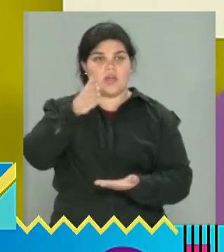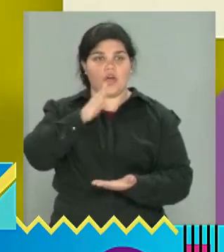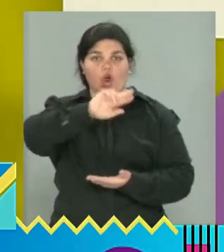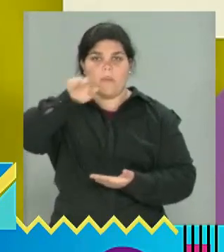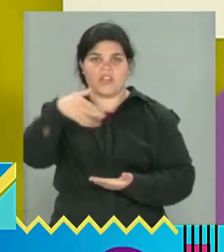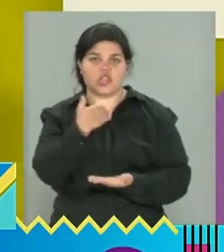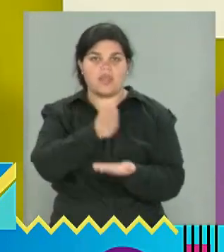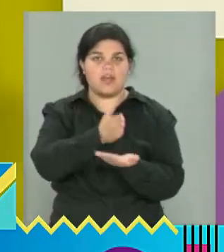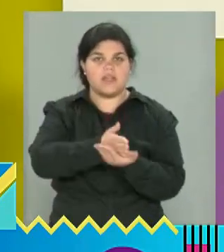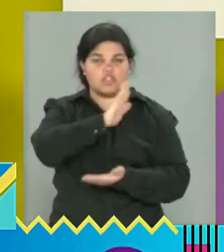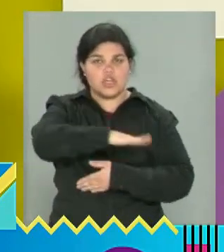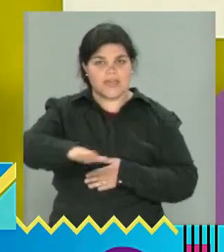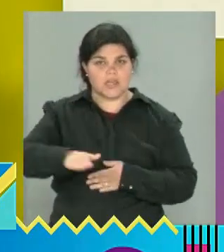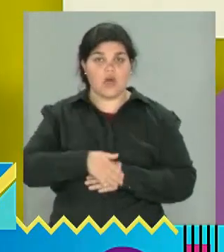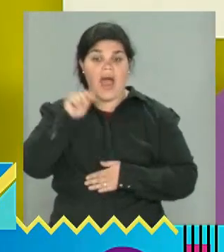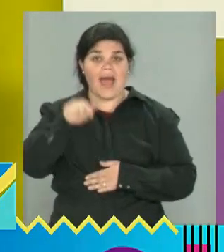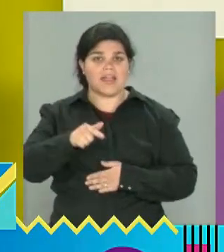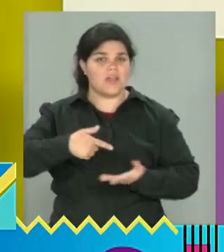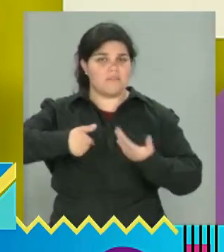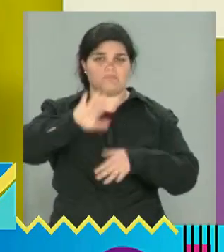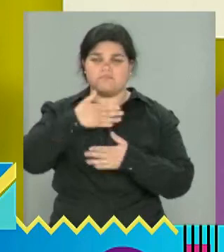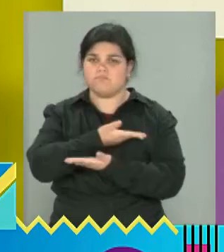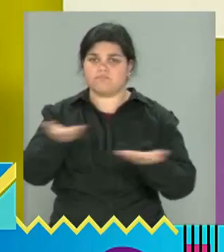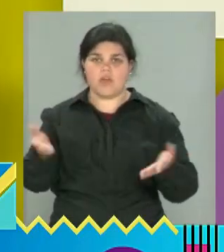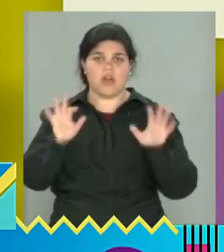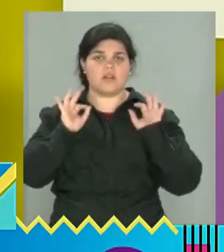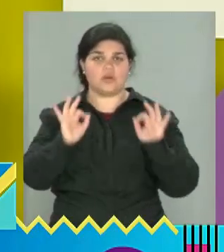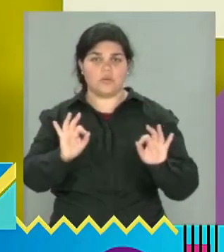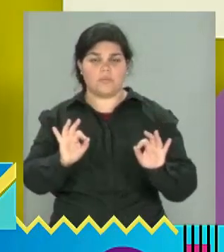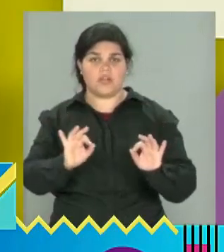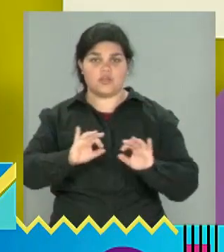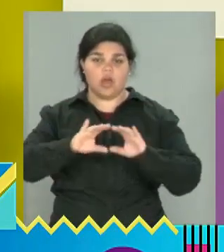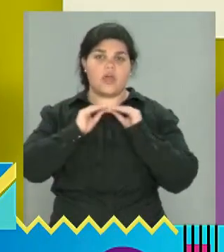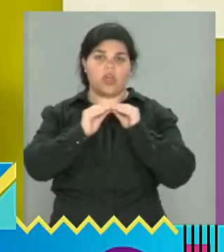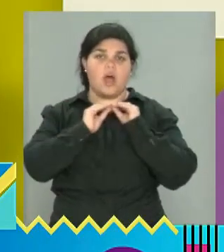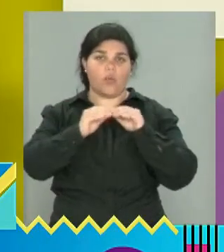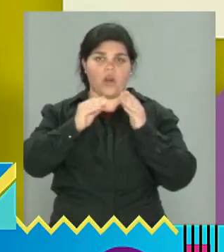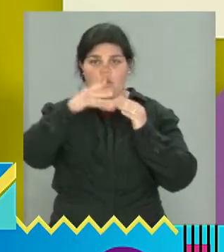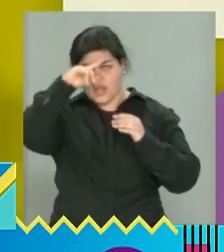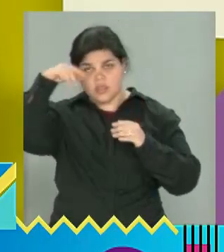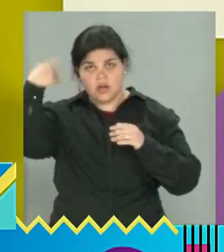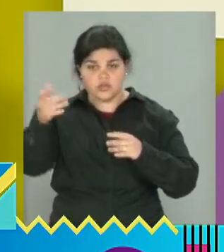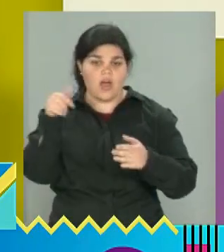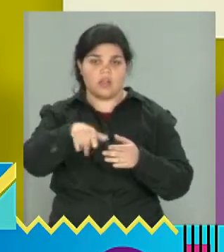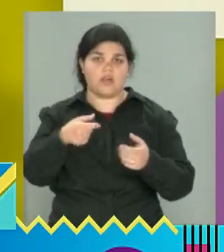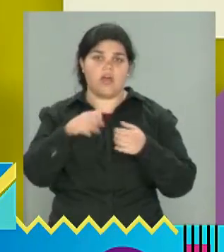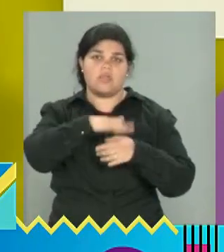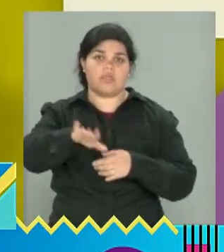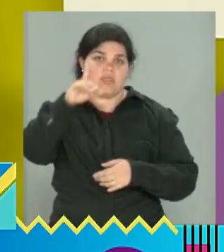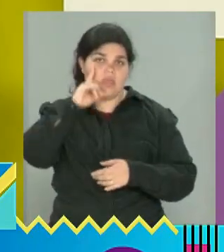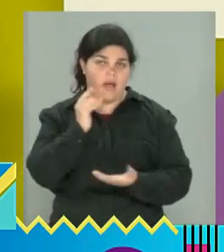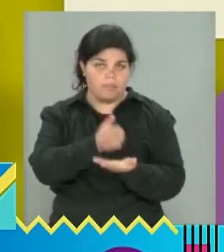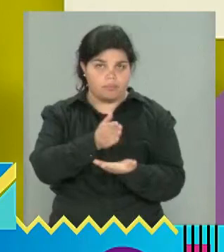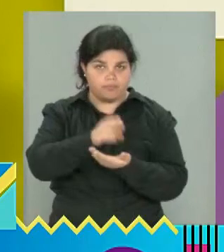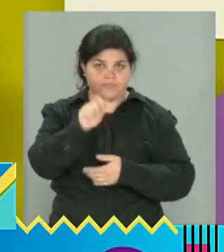en 1989, el más universal de todos los tratados internacionales. Pero bueno, en Argentina se festeja el 19 de agosto, lo decimos,